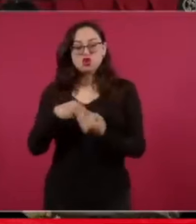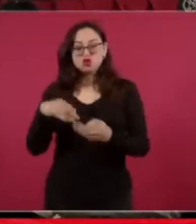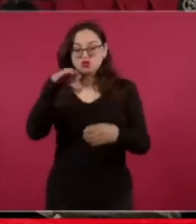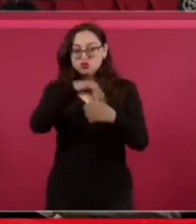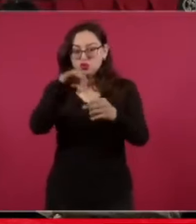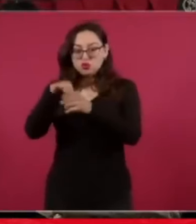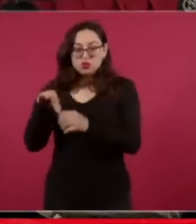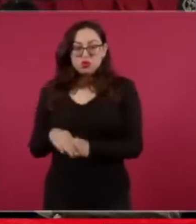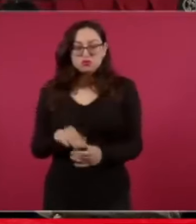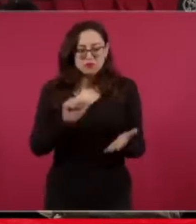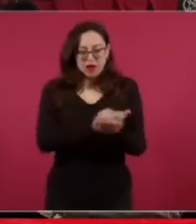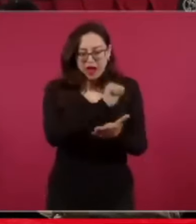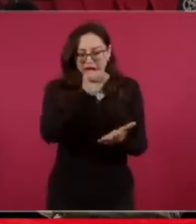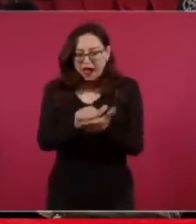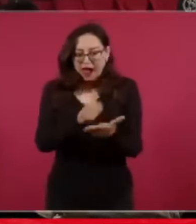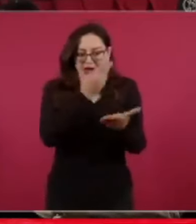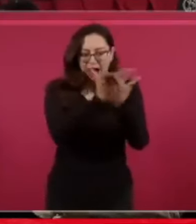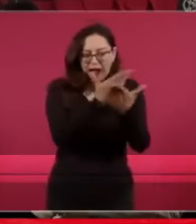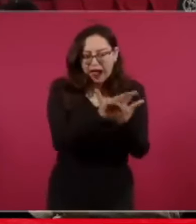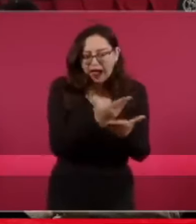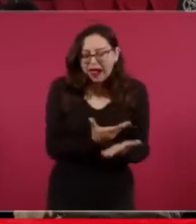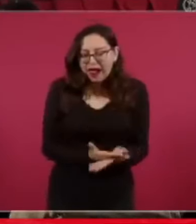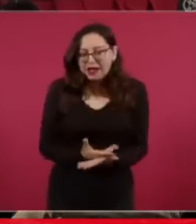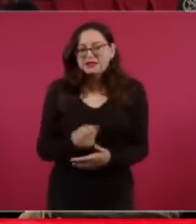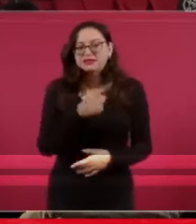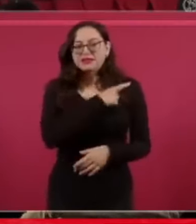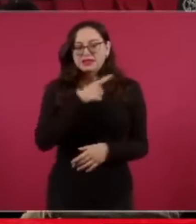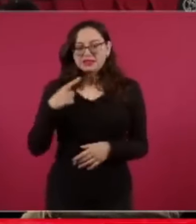actas. Y entonces